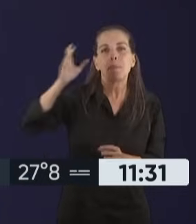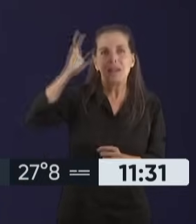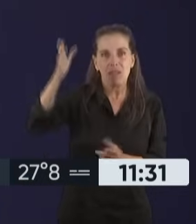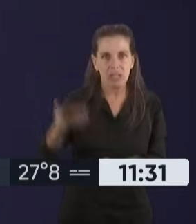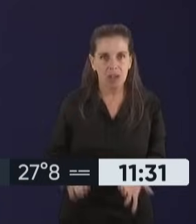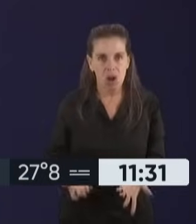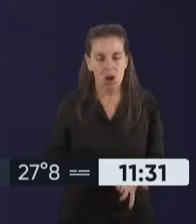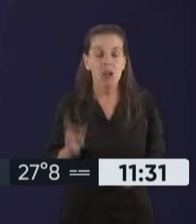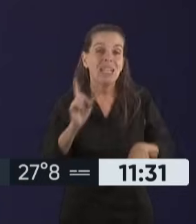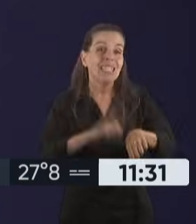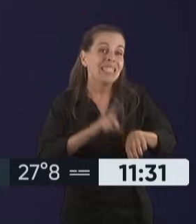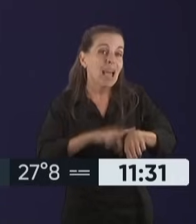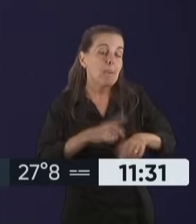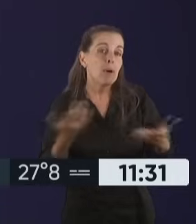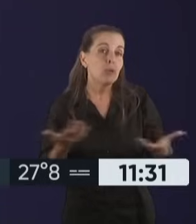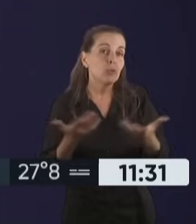tiempos los